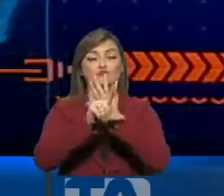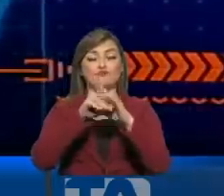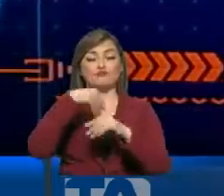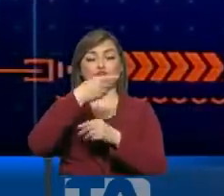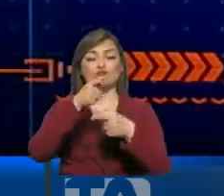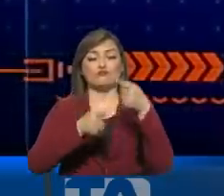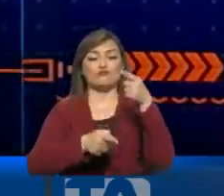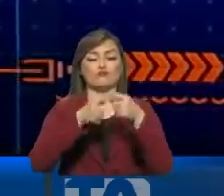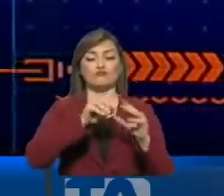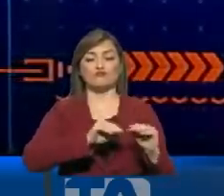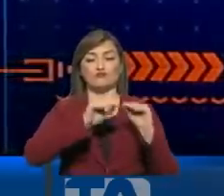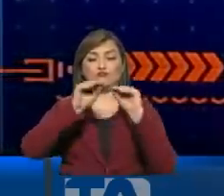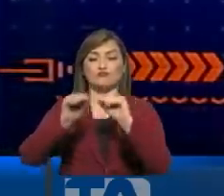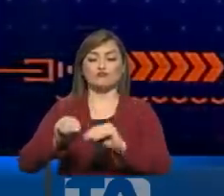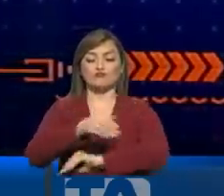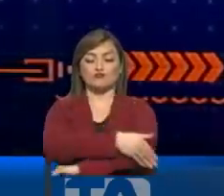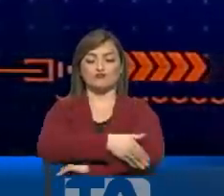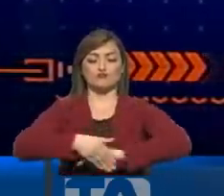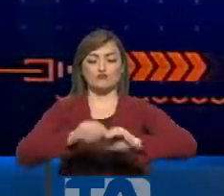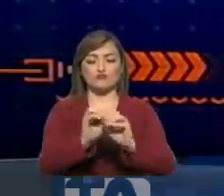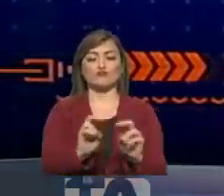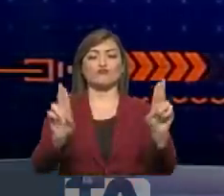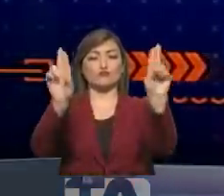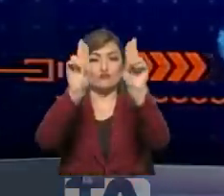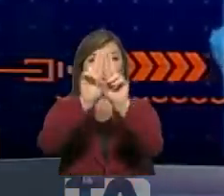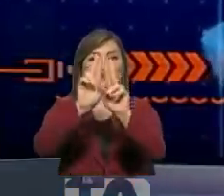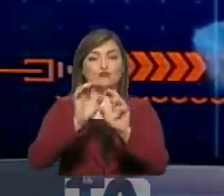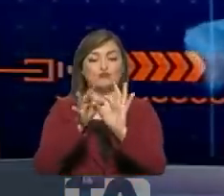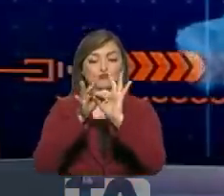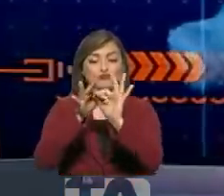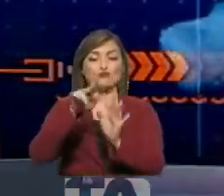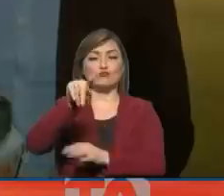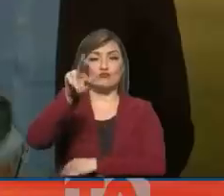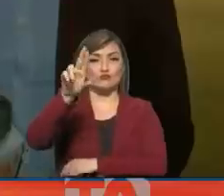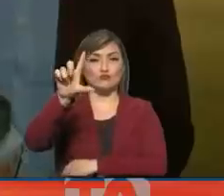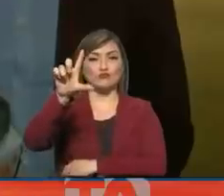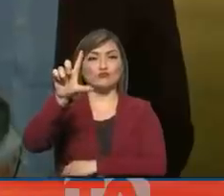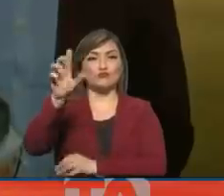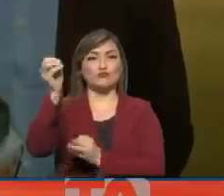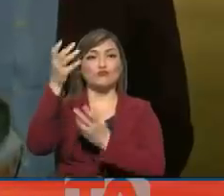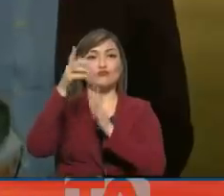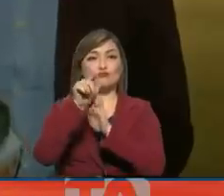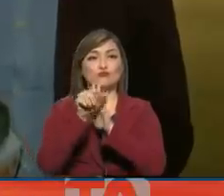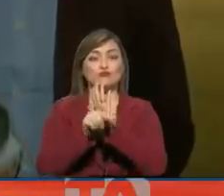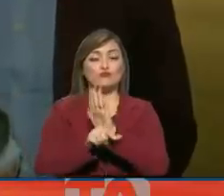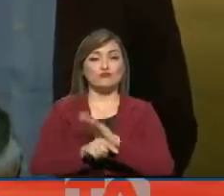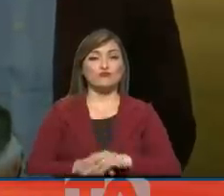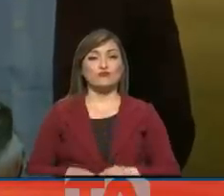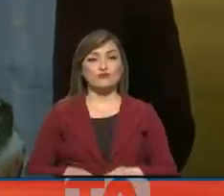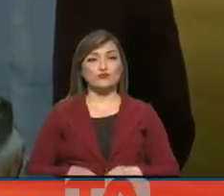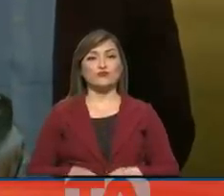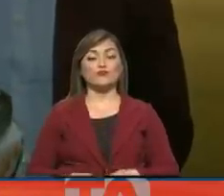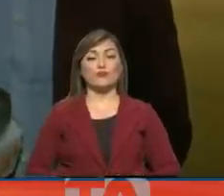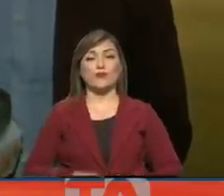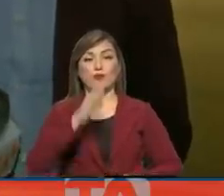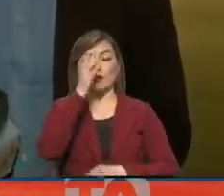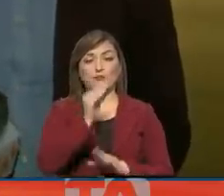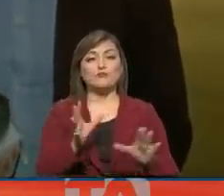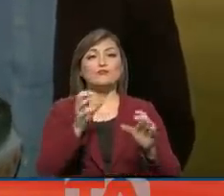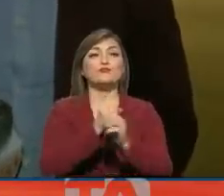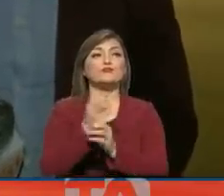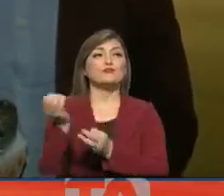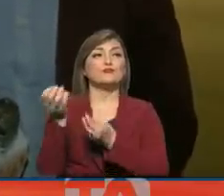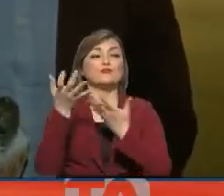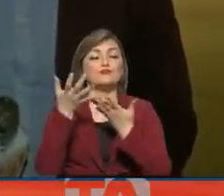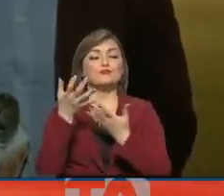nos trasladamos hasta la avenida Naciones Unidas, donde se encuentra nuestro compañero Paul Cuello para contarnos más detalles. Paul, muy buenas noches.